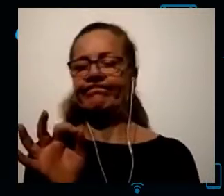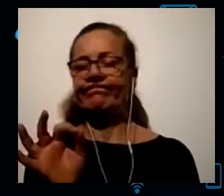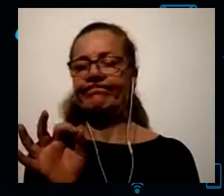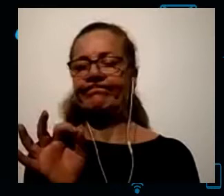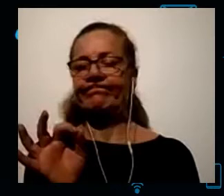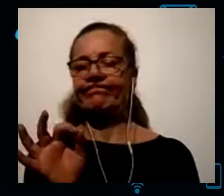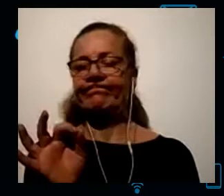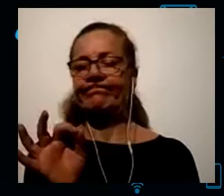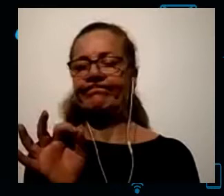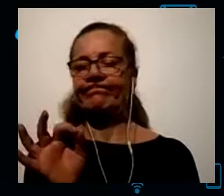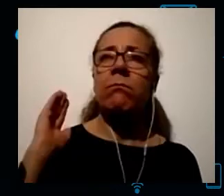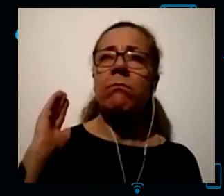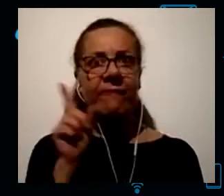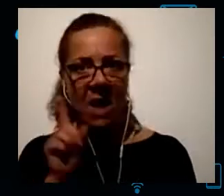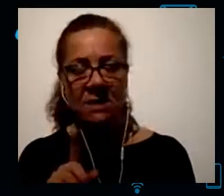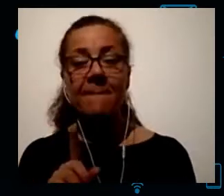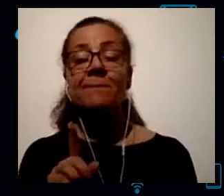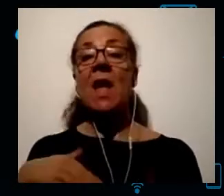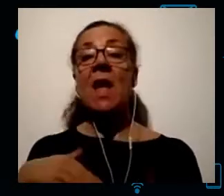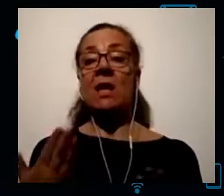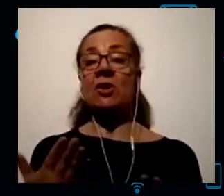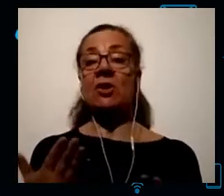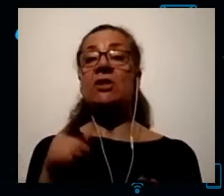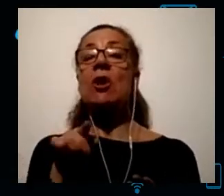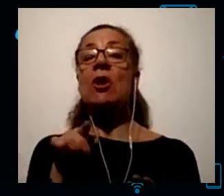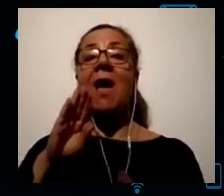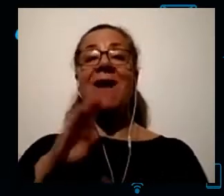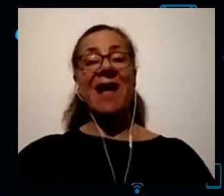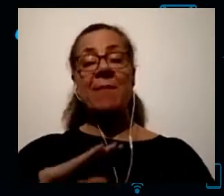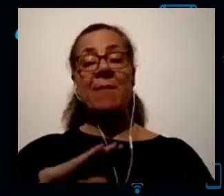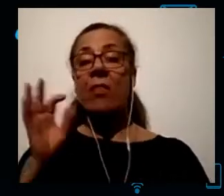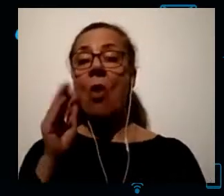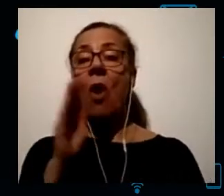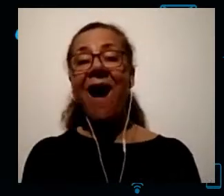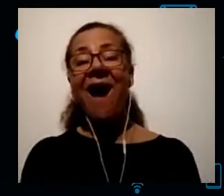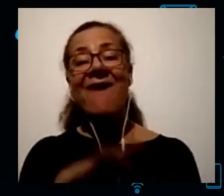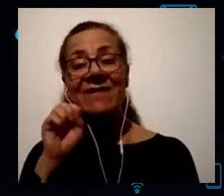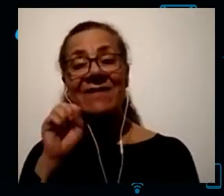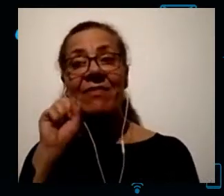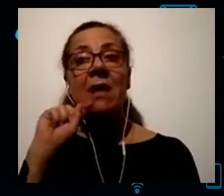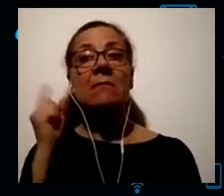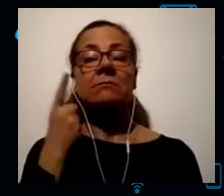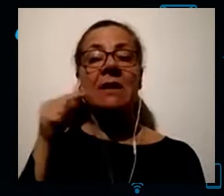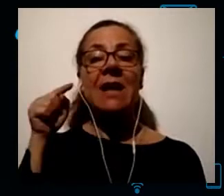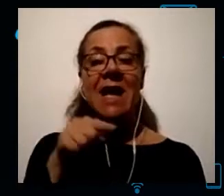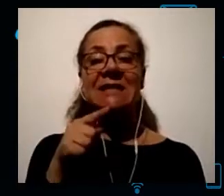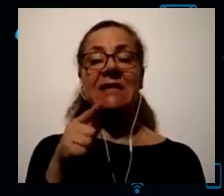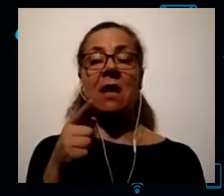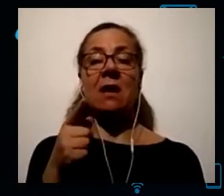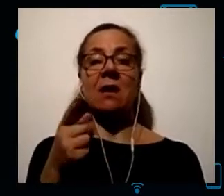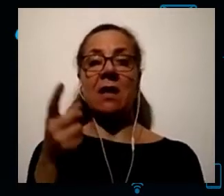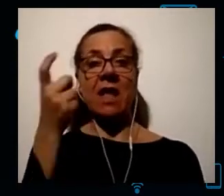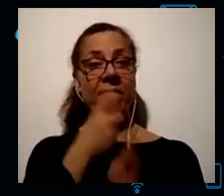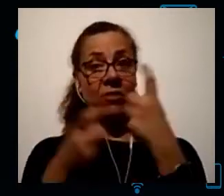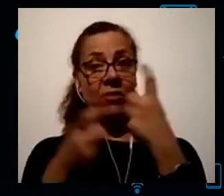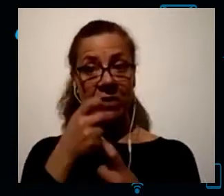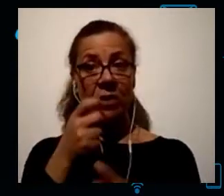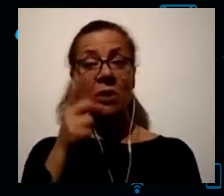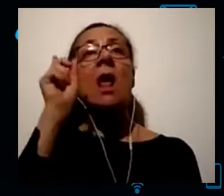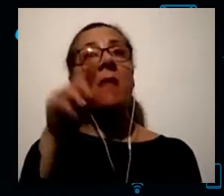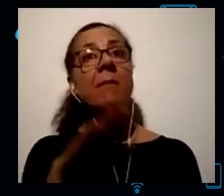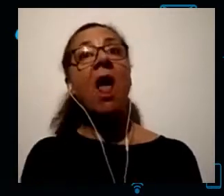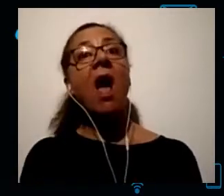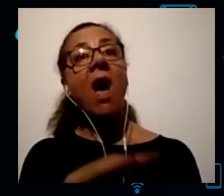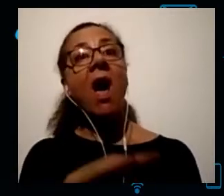por lo tanto junto a la capacidad oa la habilidad de encontrar la información y de consumirla está también la habilidad de saber